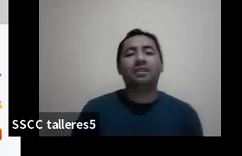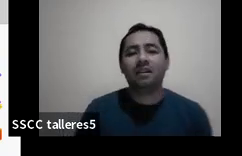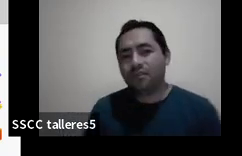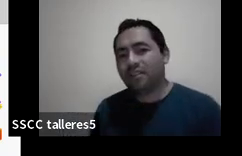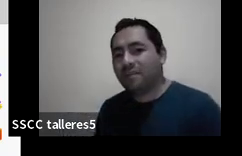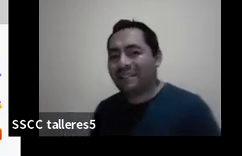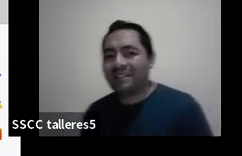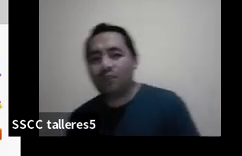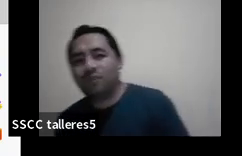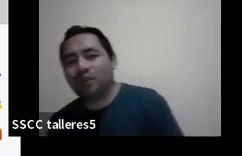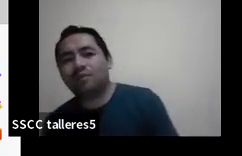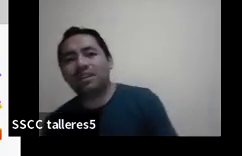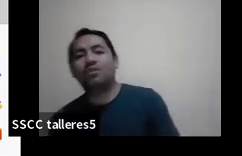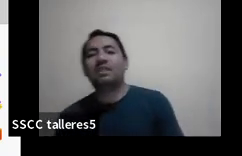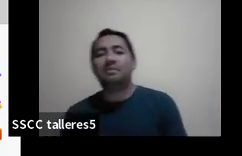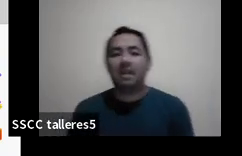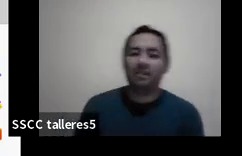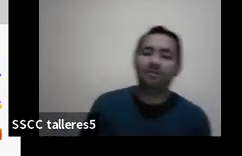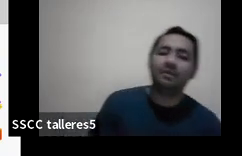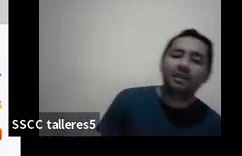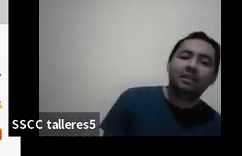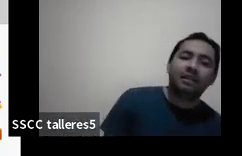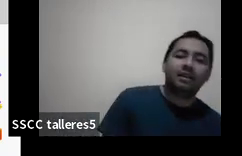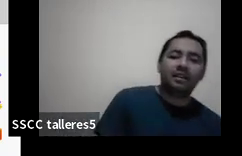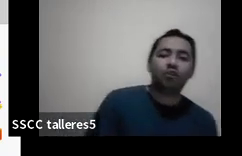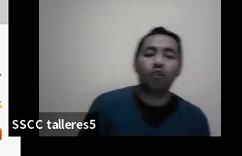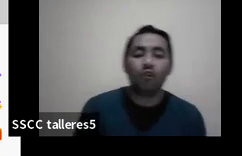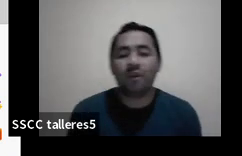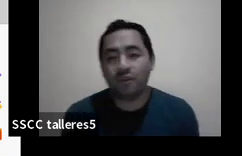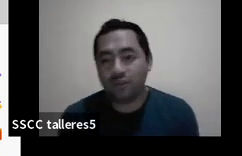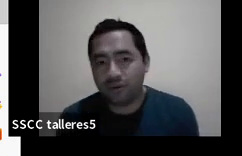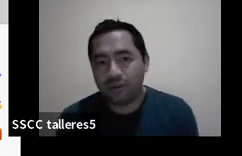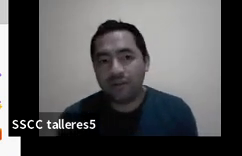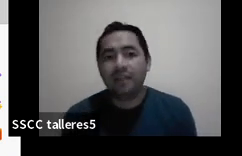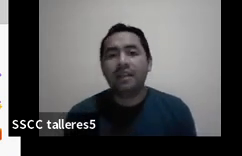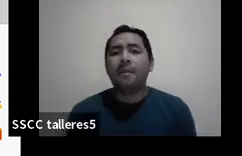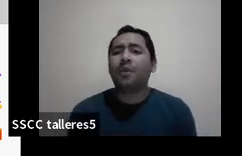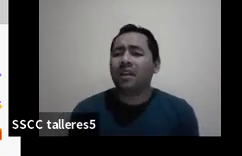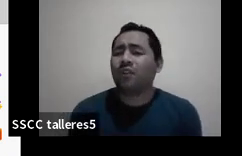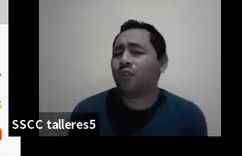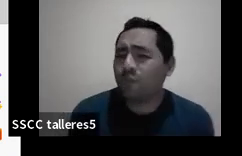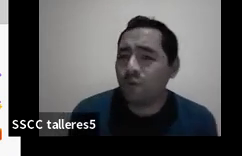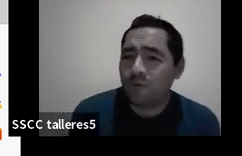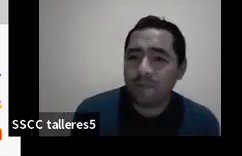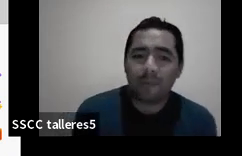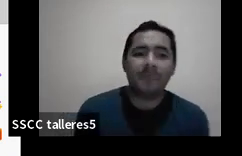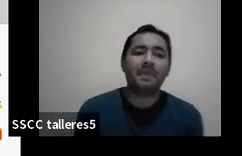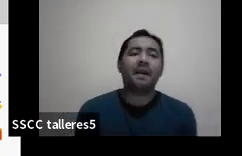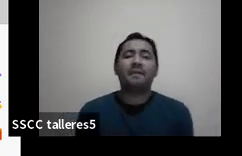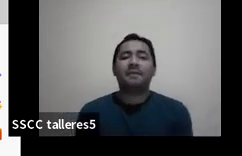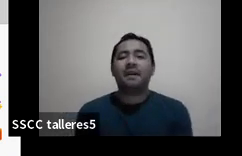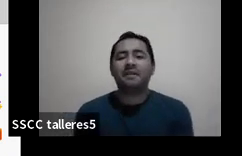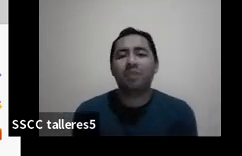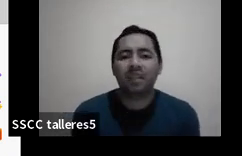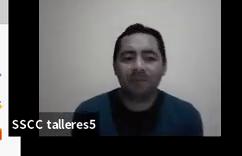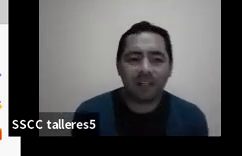mudito, ¿ya? No es discapacitado, no es minusválido, no es inválido, ¿ya? Es sordo o persona sorda. ¿Por qué no sordomudo?